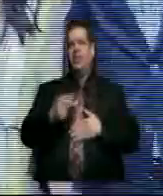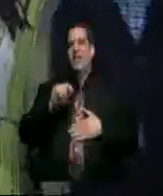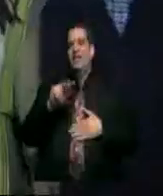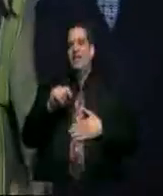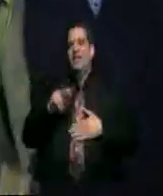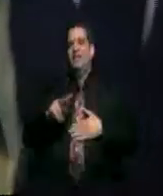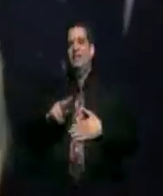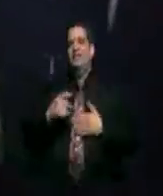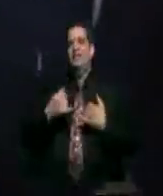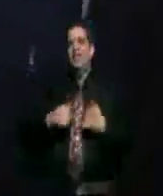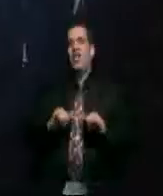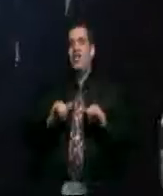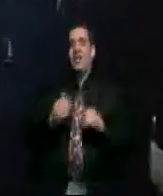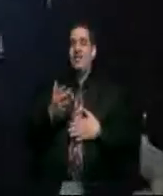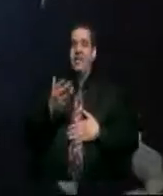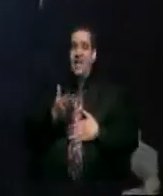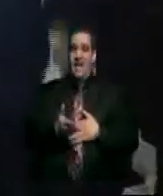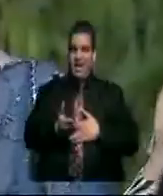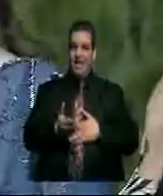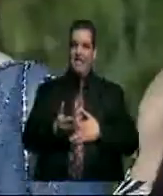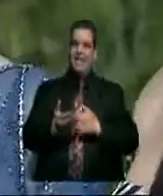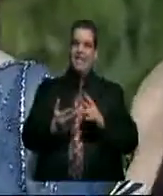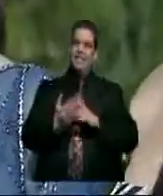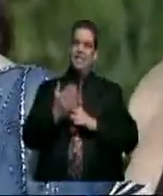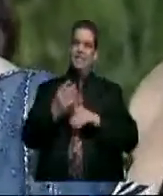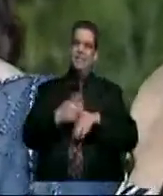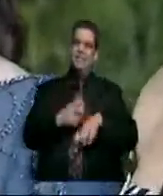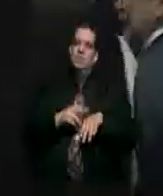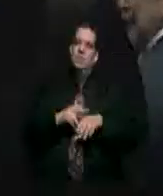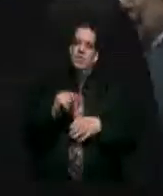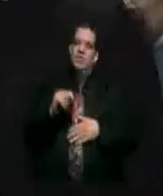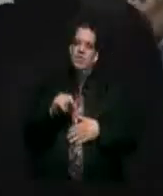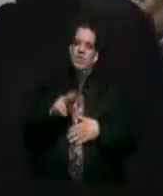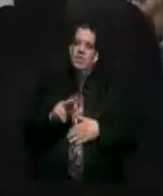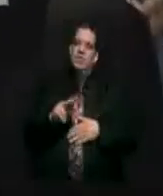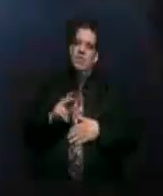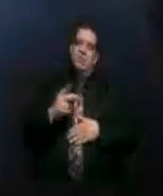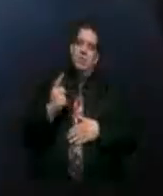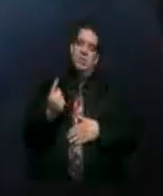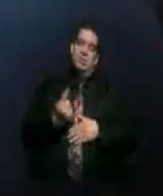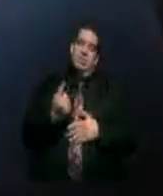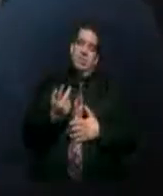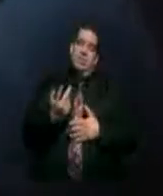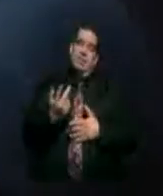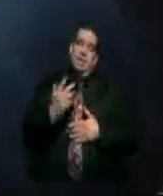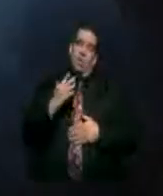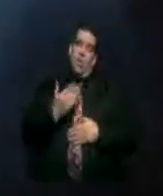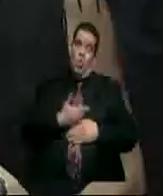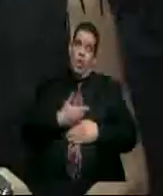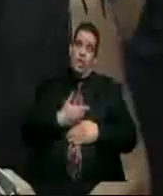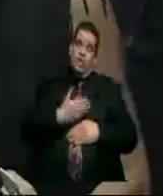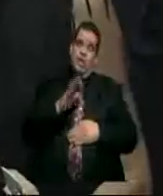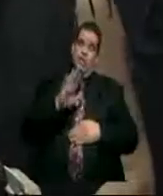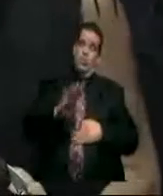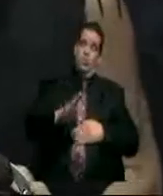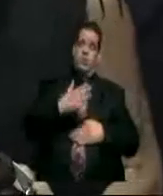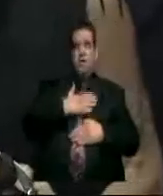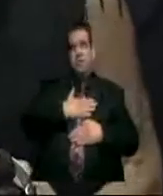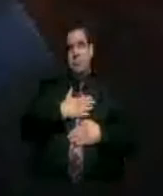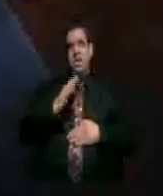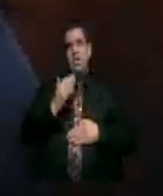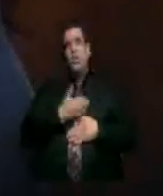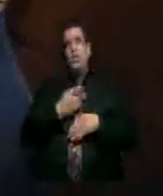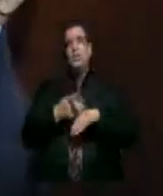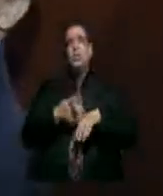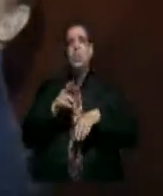televisión siguen haciéndola a través de Puerto Rico TV, porque sencillamente es nuestra, tuya y mía, de nuestro